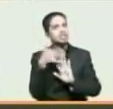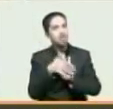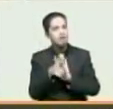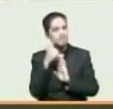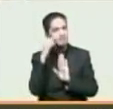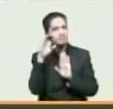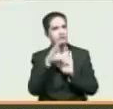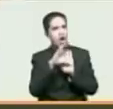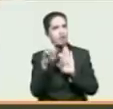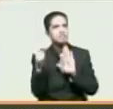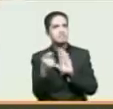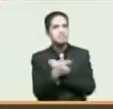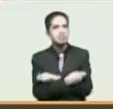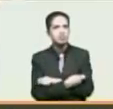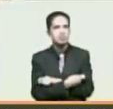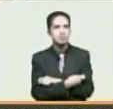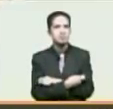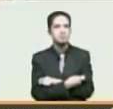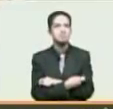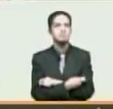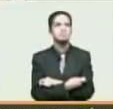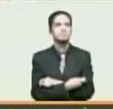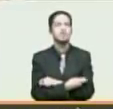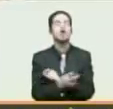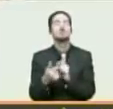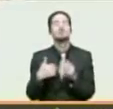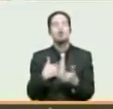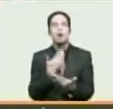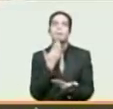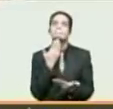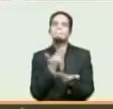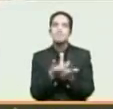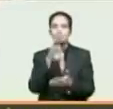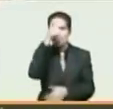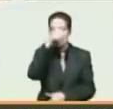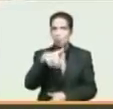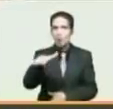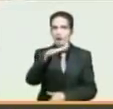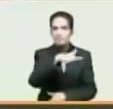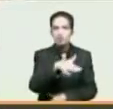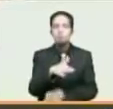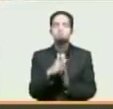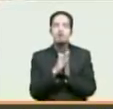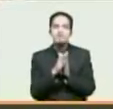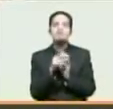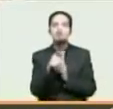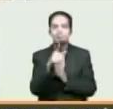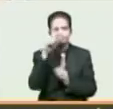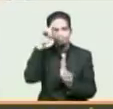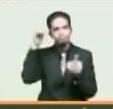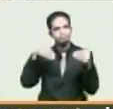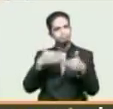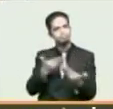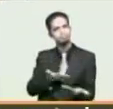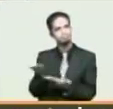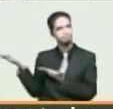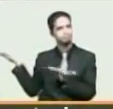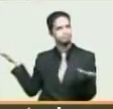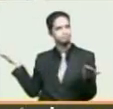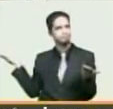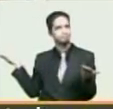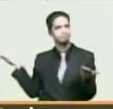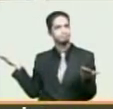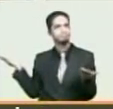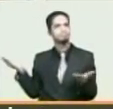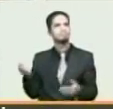de esta Asamblea Nacional Constituyente. Yo le pido a nuestro pueblo un voto de confianza a estos hombres y mujeres que están aquí.